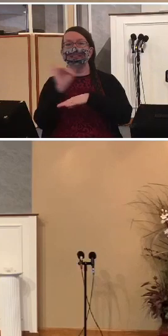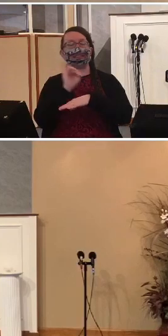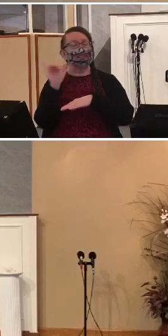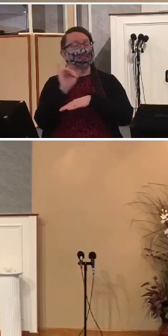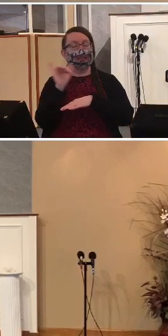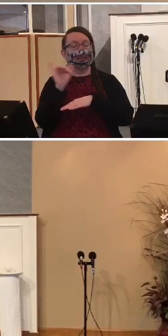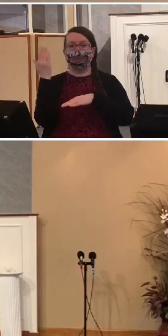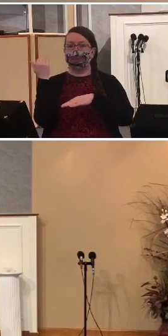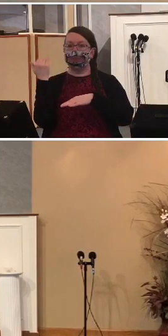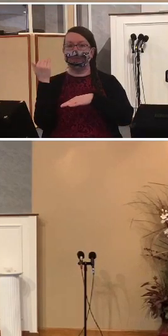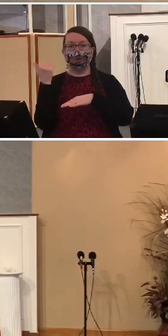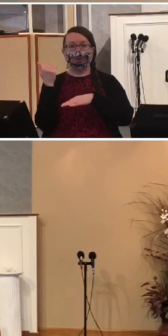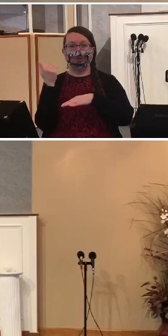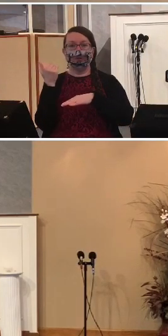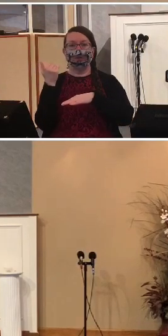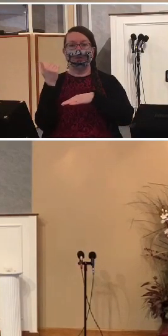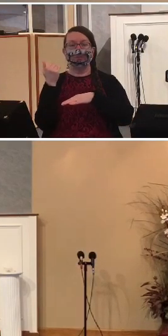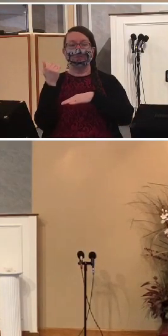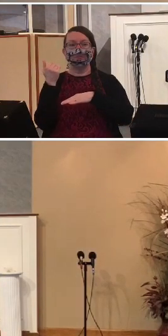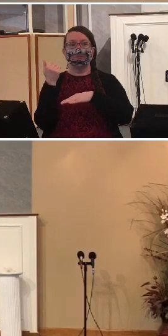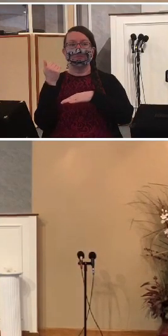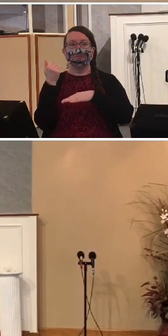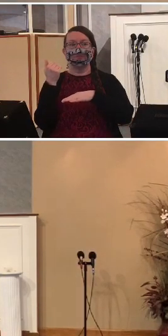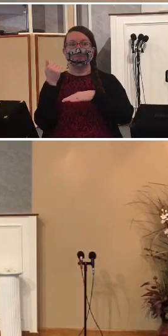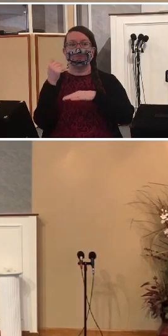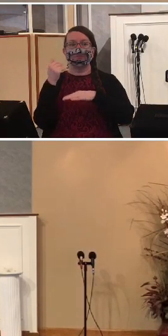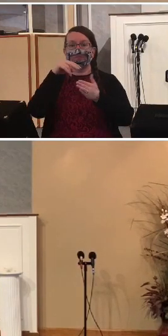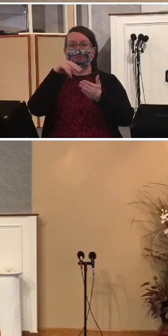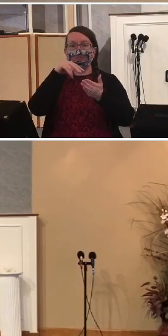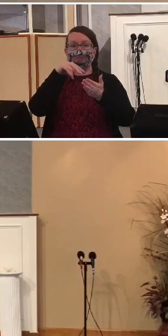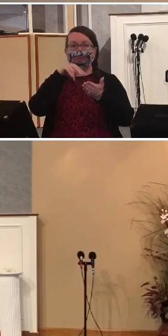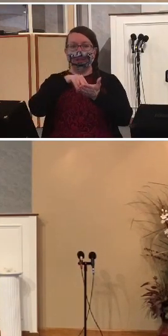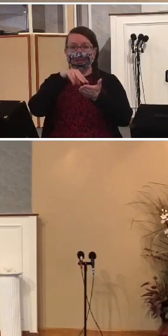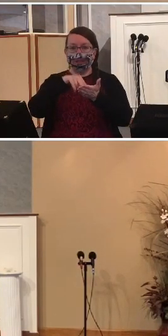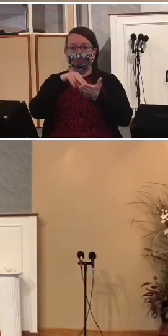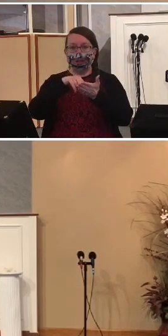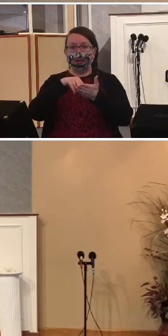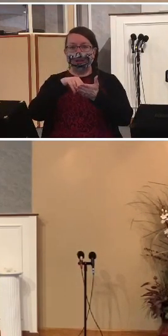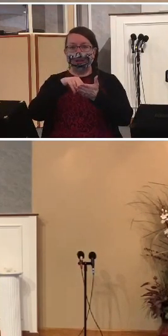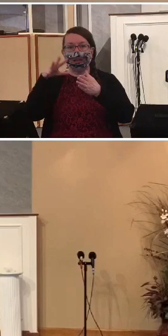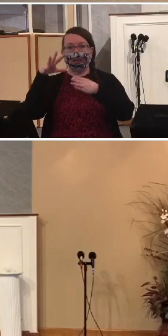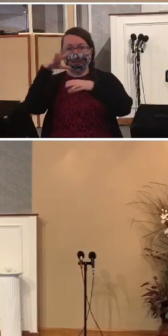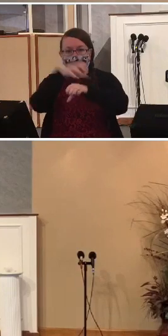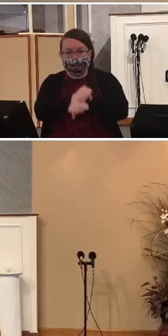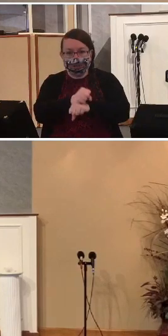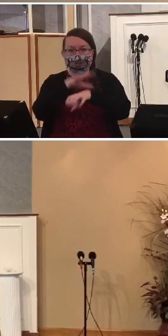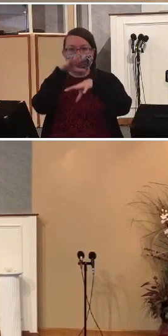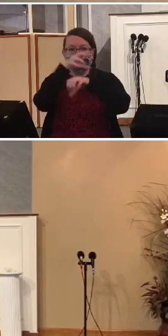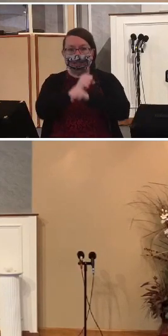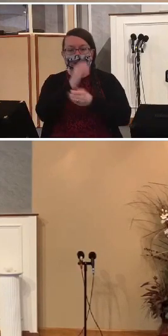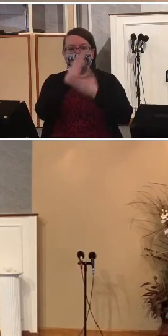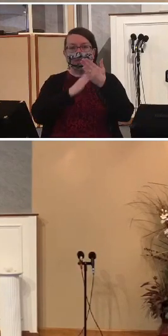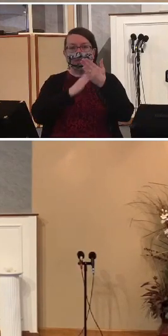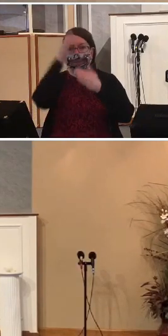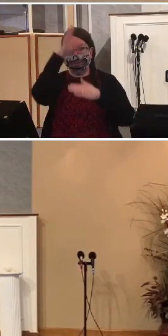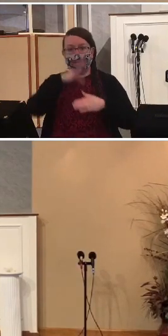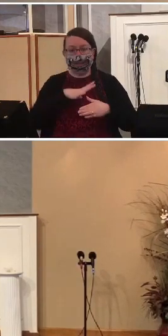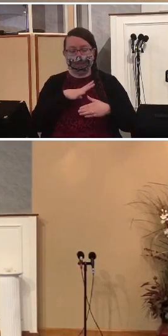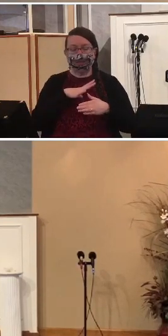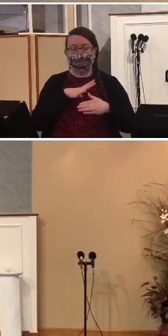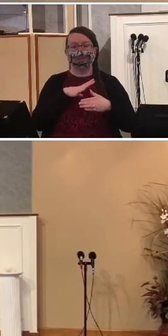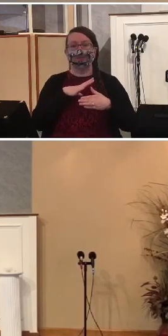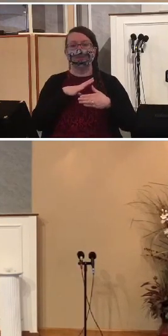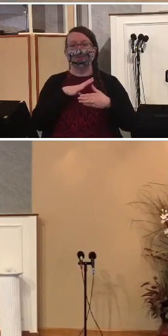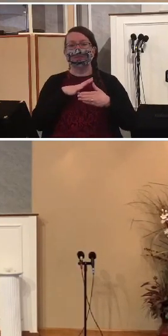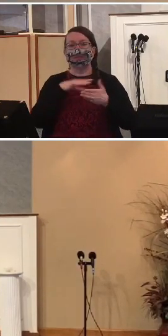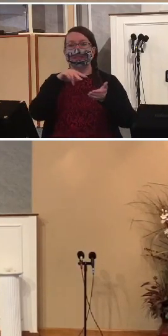llamando, así real como nunca he sido antes. y ponte de pie y atrapa y